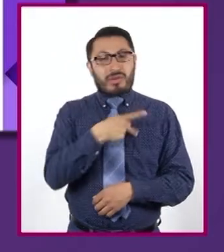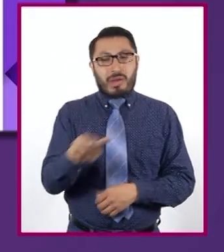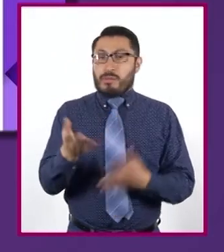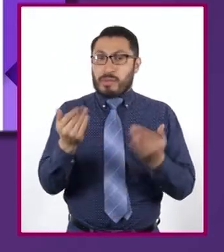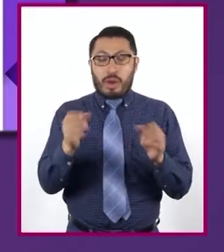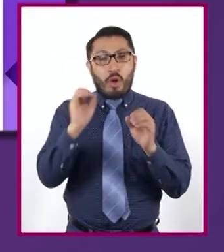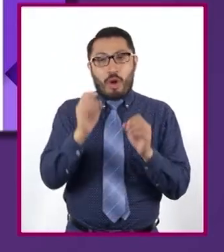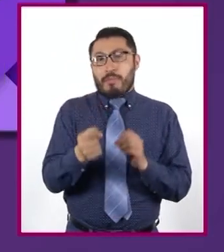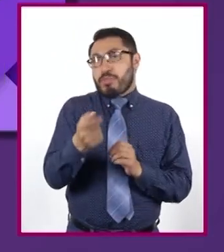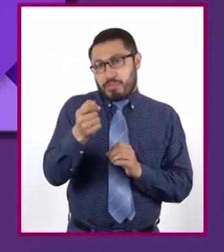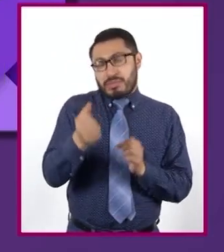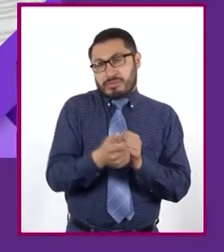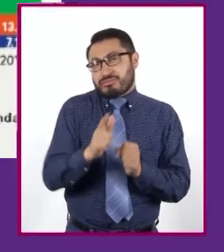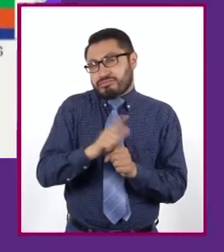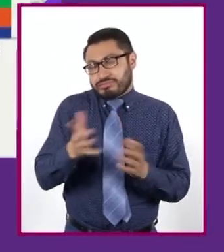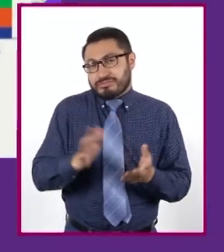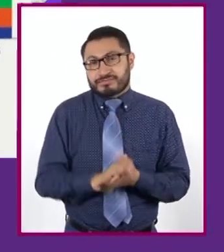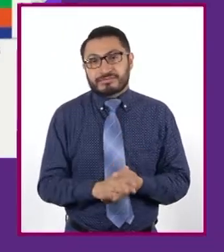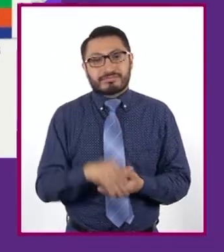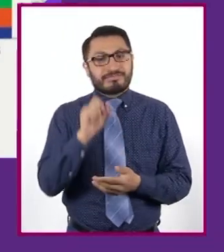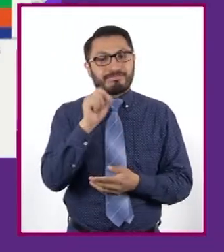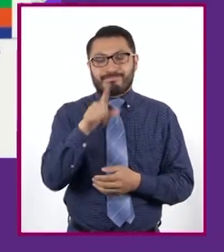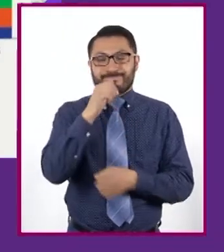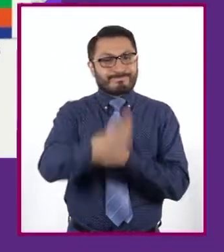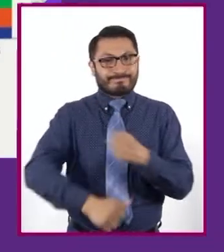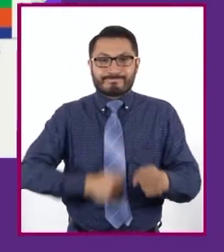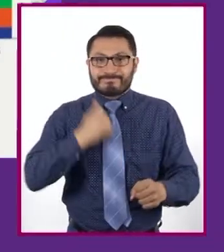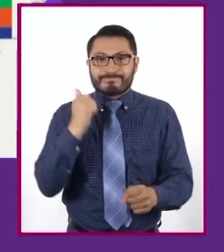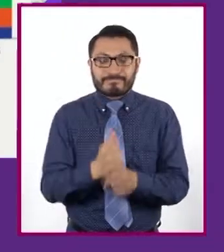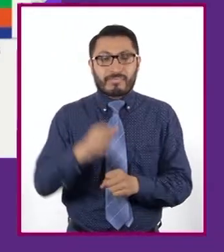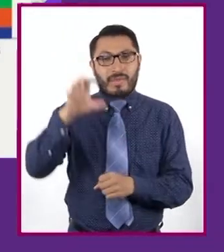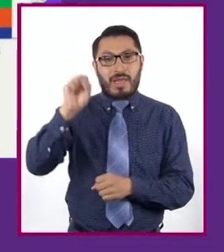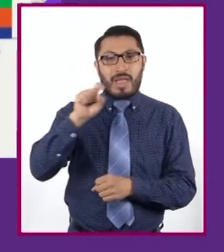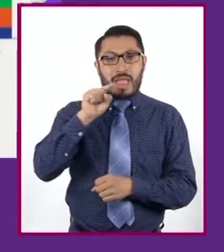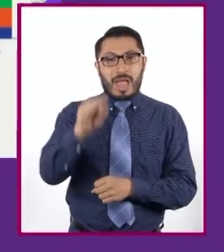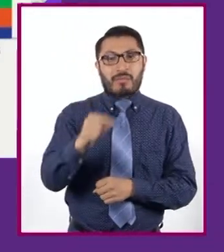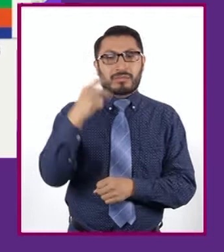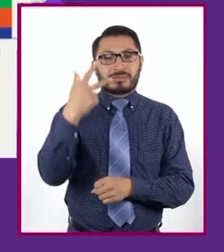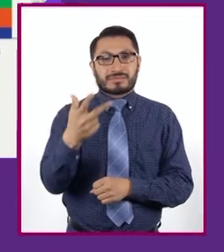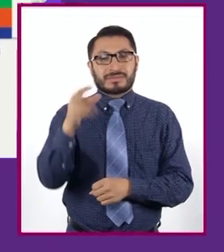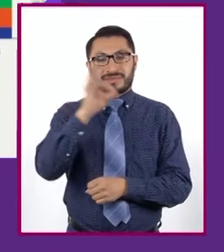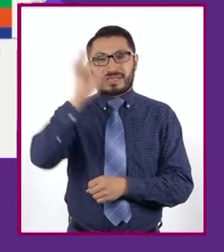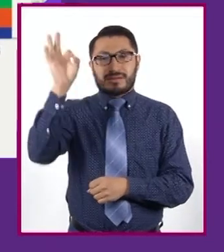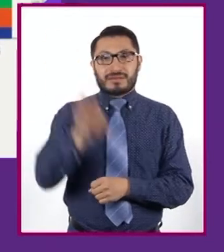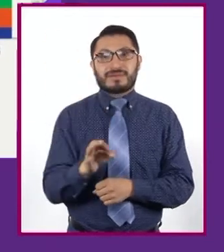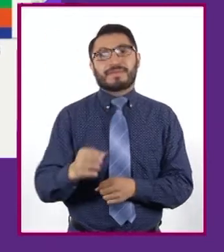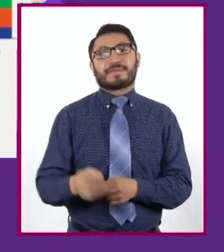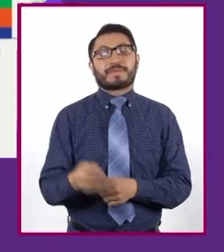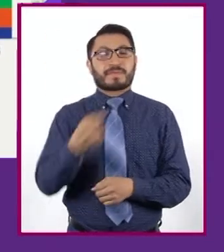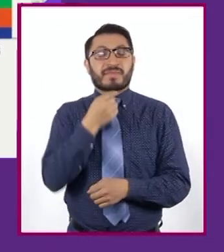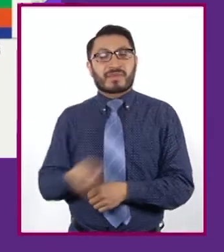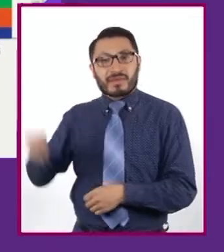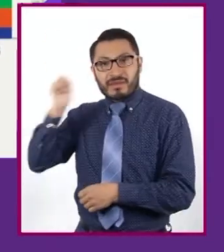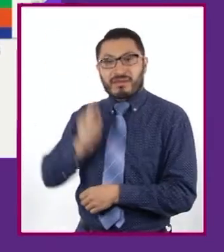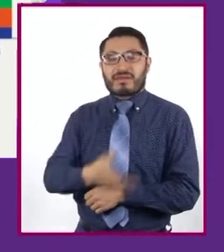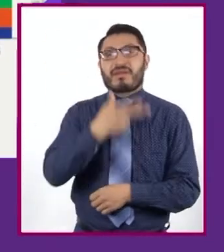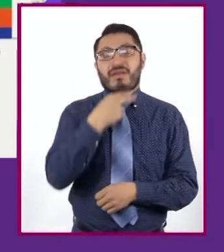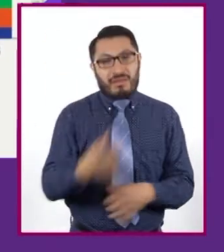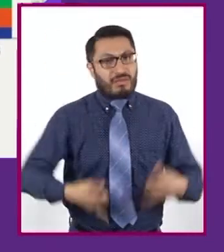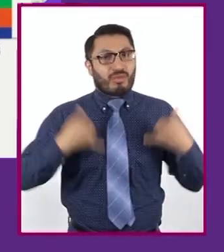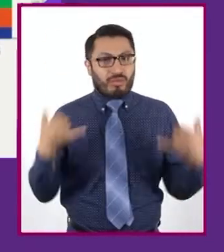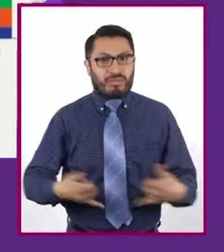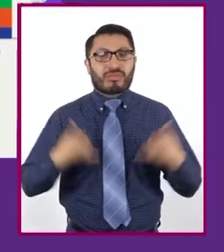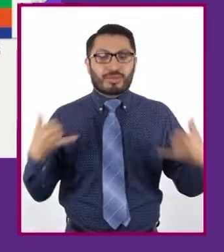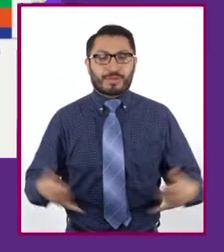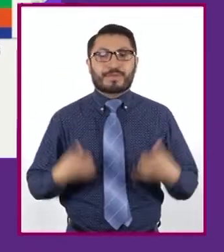social. También en ese año, el 60.8% de las niñas, niños y